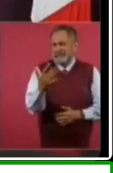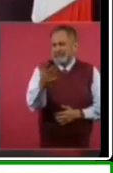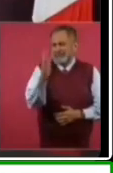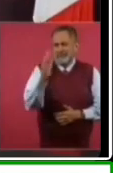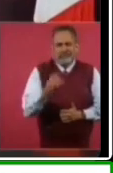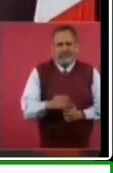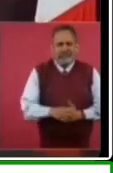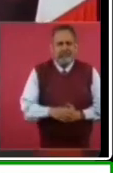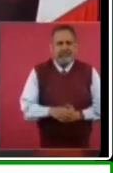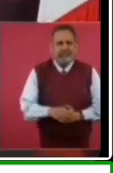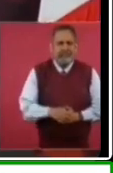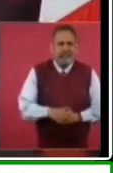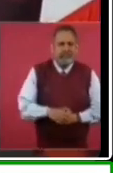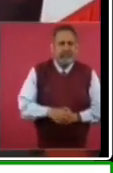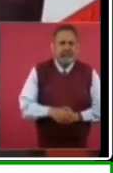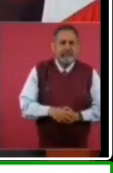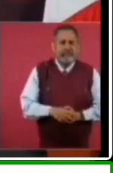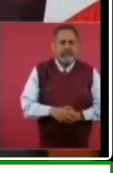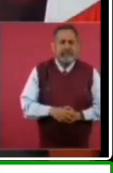50, ¿no?